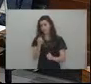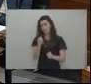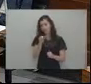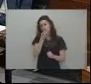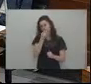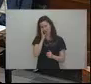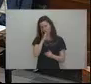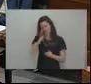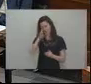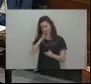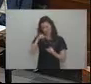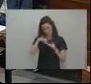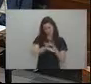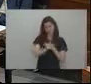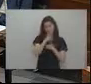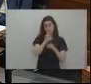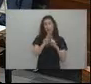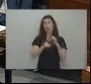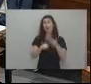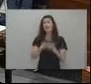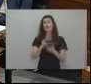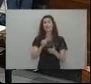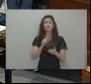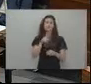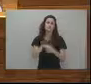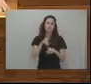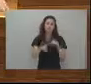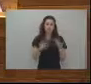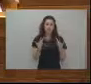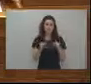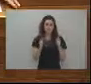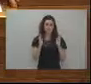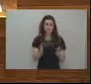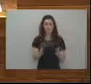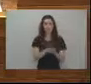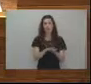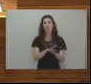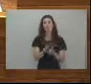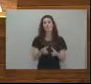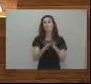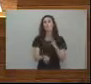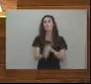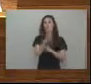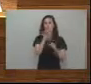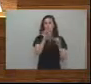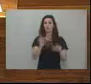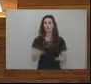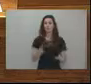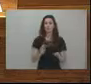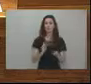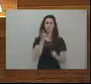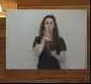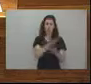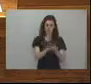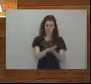las elecciones? Bueno, es parte de lo que tenemos que saber. Podríamos hablar del puerto, pero también podríamos hablar de la regasificadora. Ha hablado de modelo energético. Bueno, nuestro